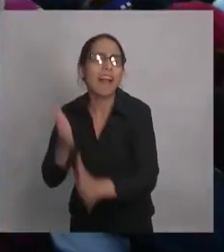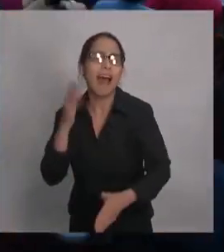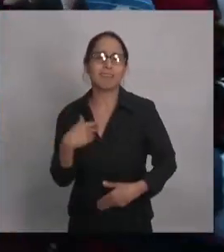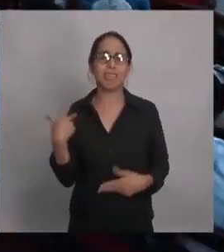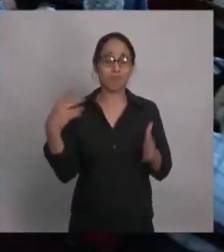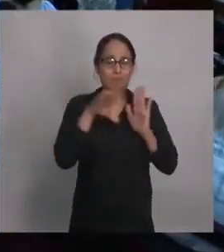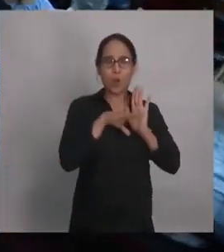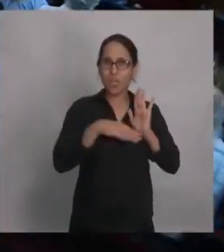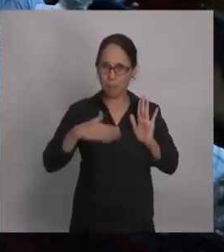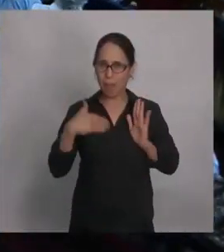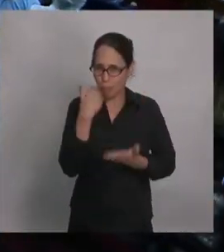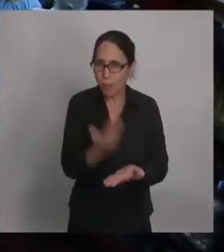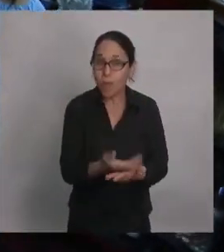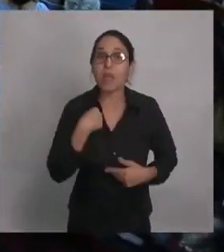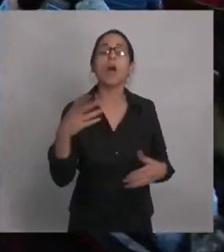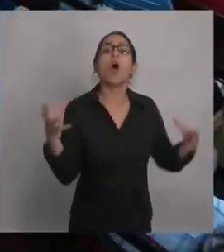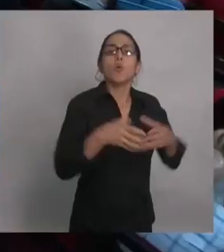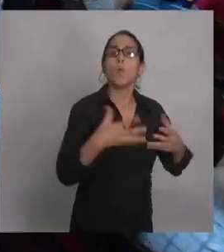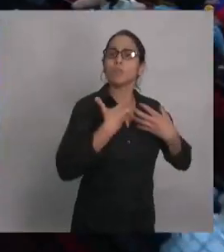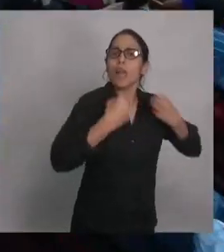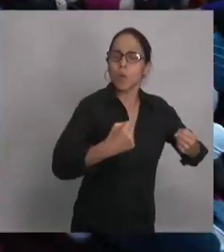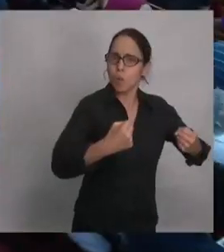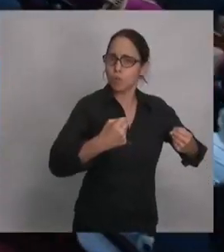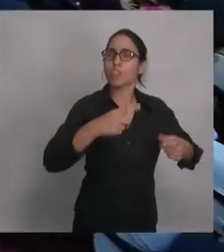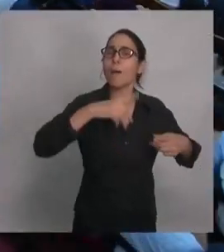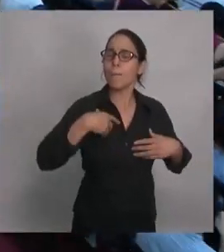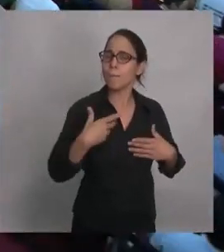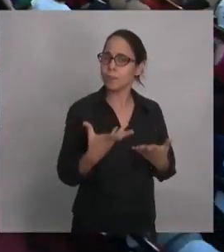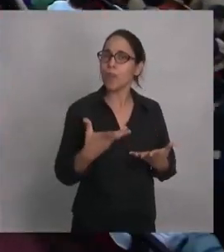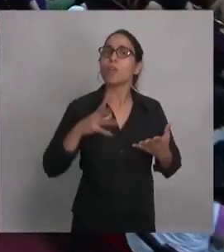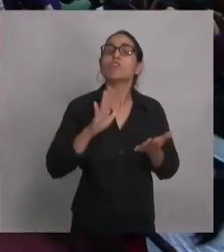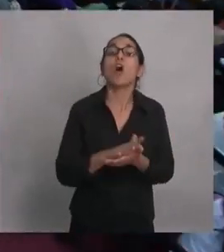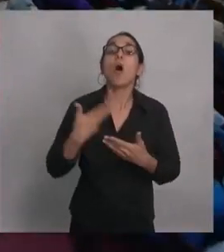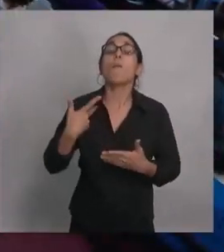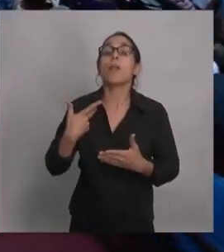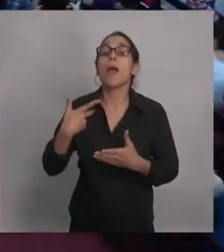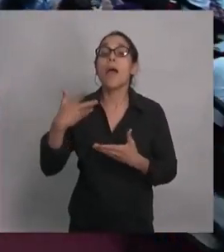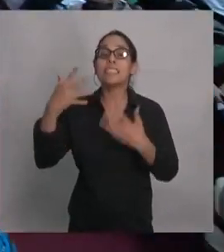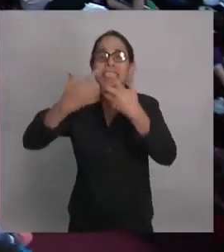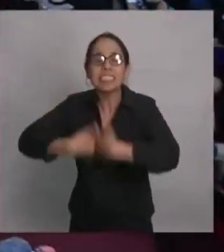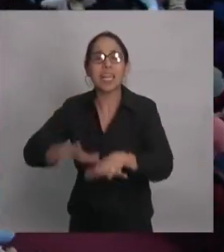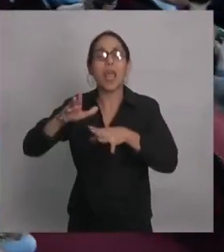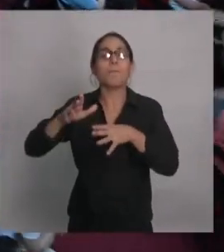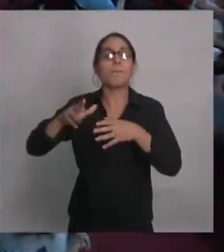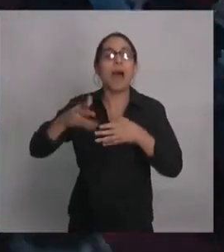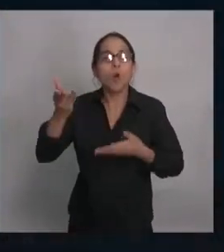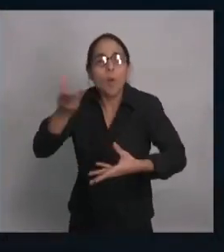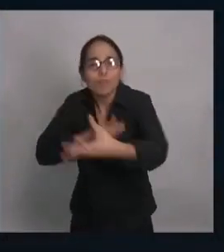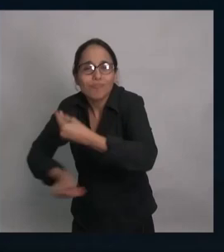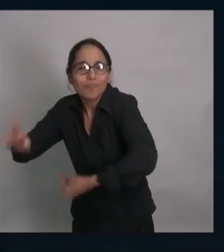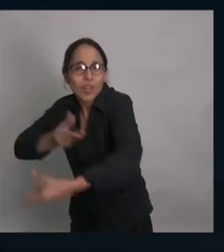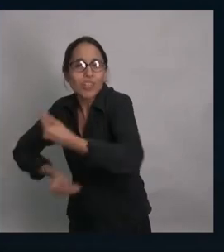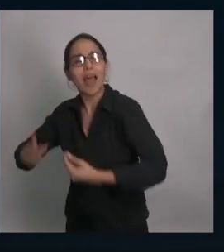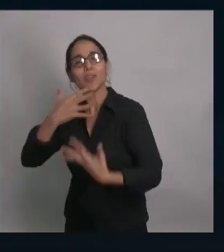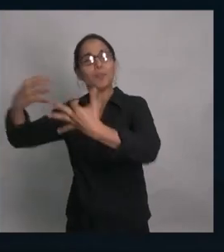En nuestro programa hablábamos de un sistema de pensiones solidario y justo. Y así es como nos